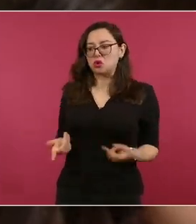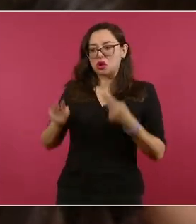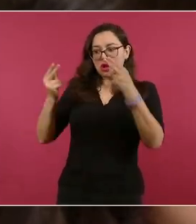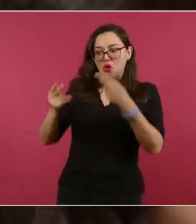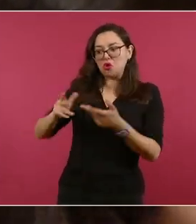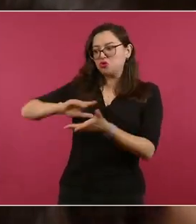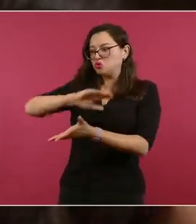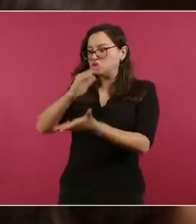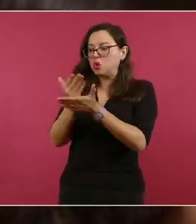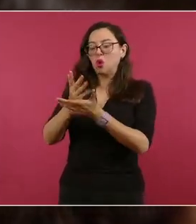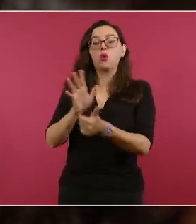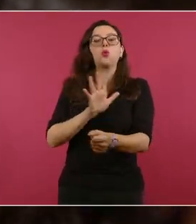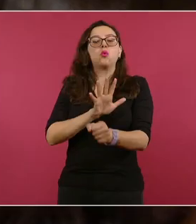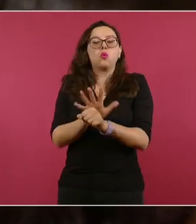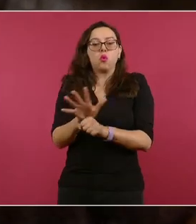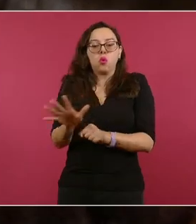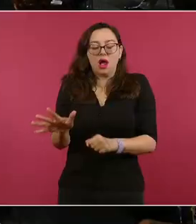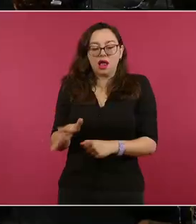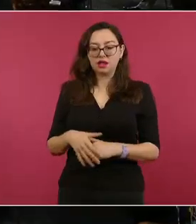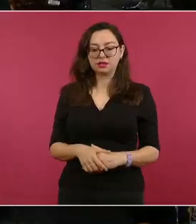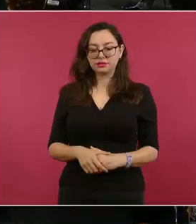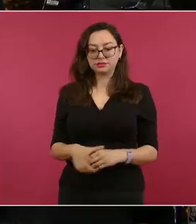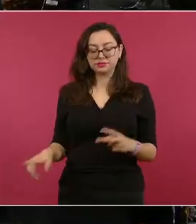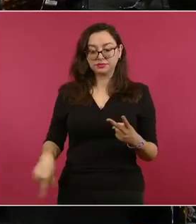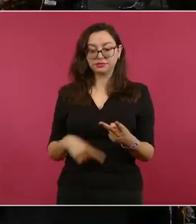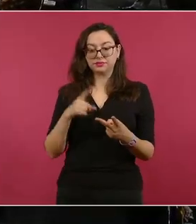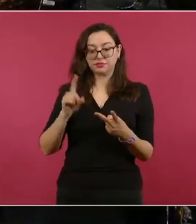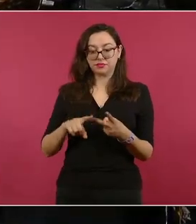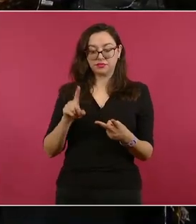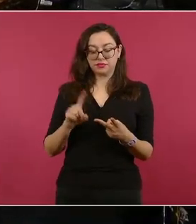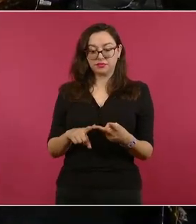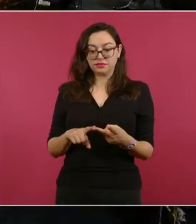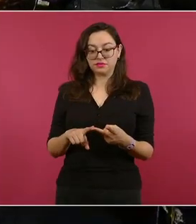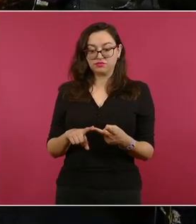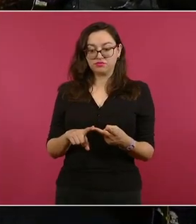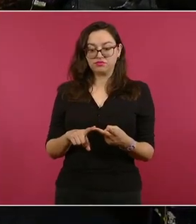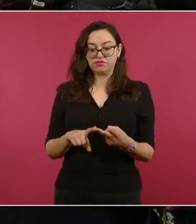el alcance de este asunto? Y el asunto